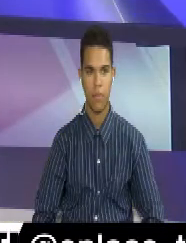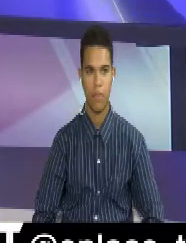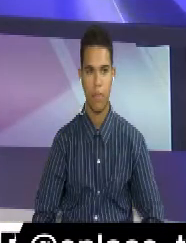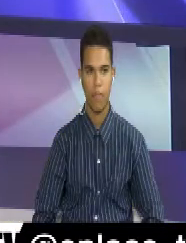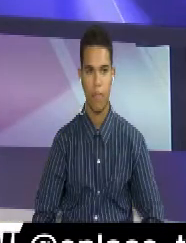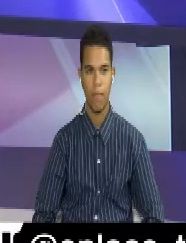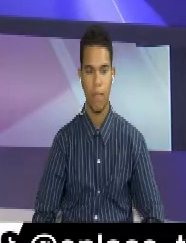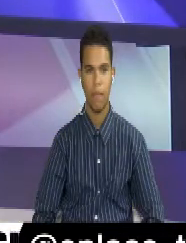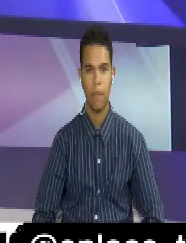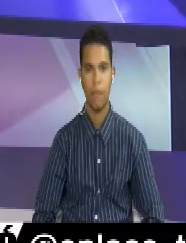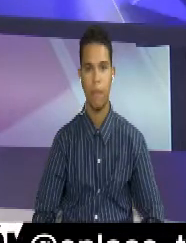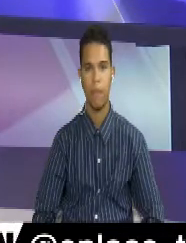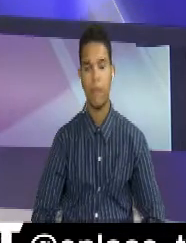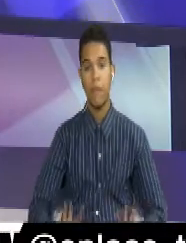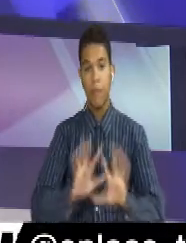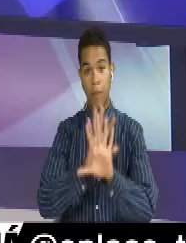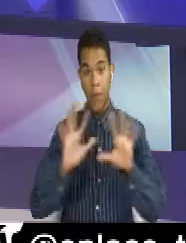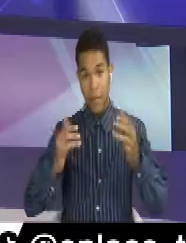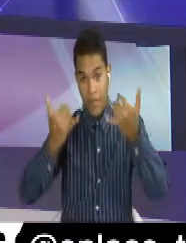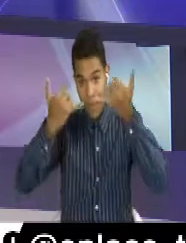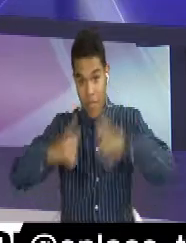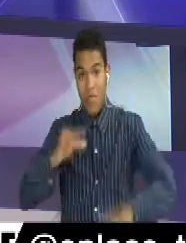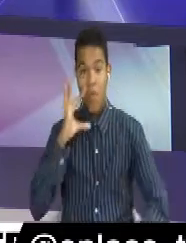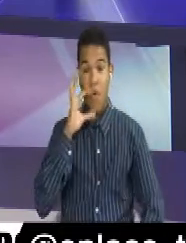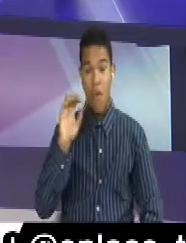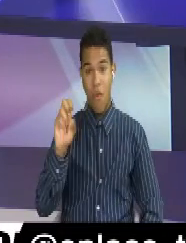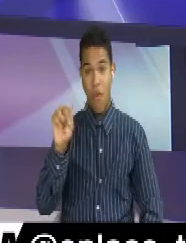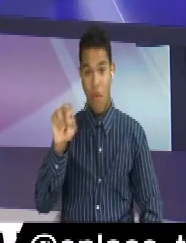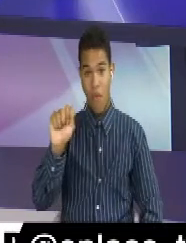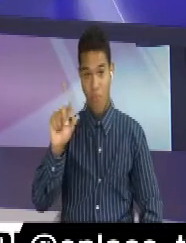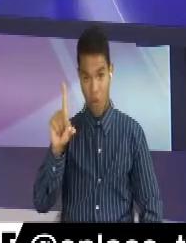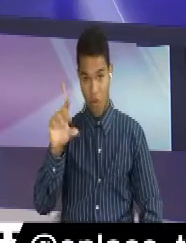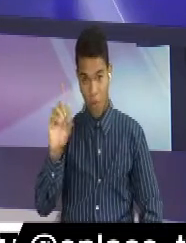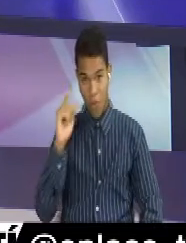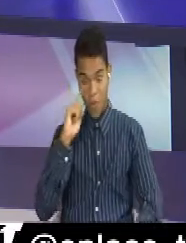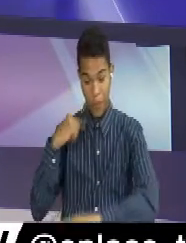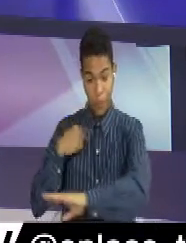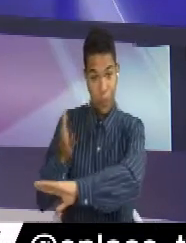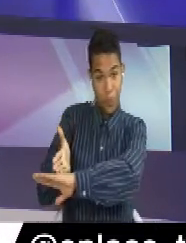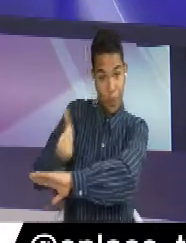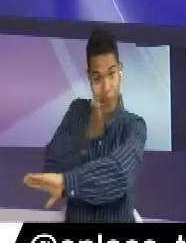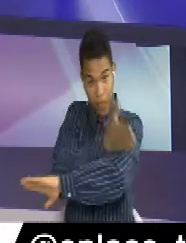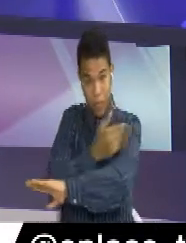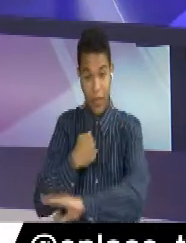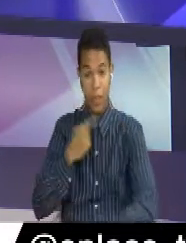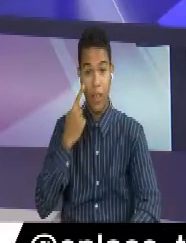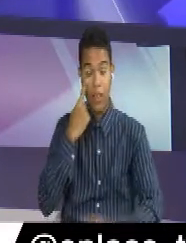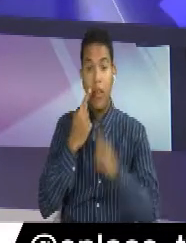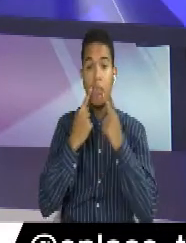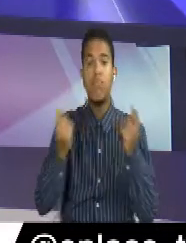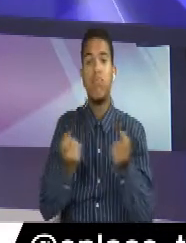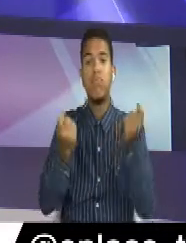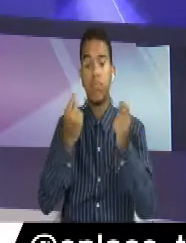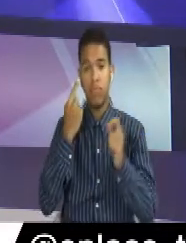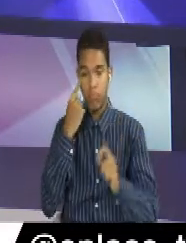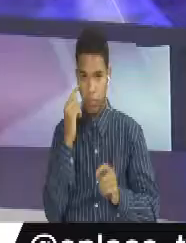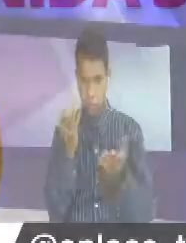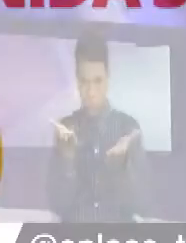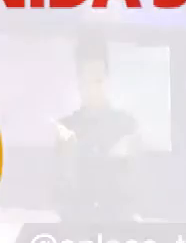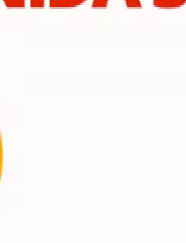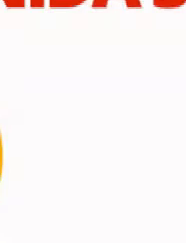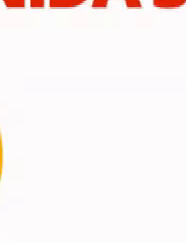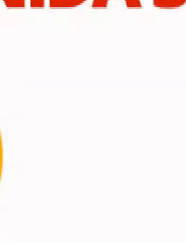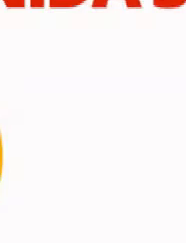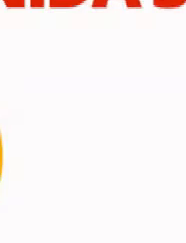Y con esta dedicatoria de Enaldo Barrera nos despedimos en Enlace Noticias en la presente emisión. Antes de despedirnos les